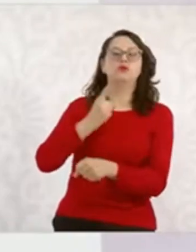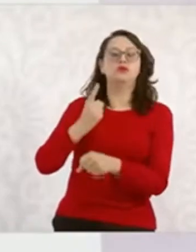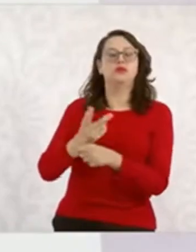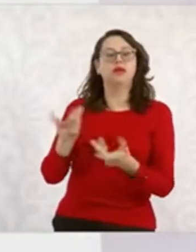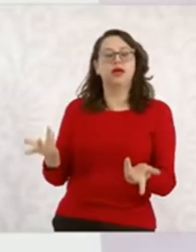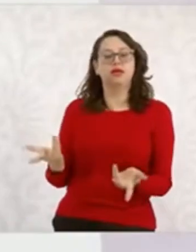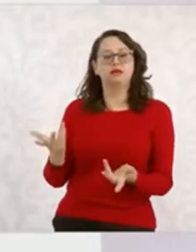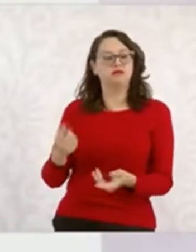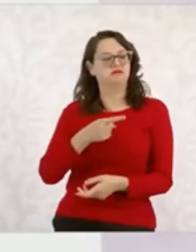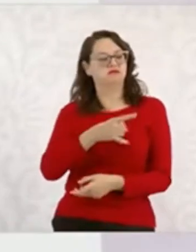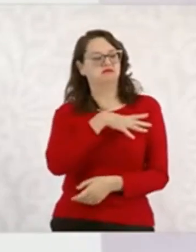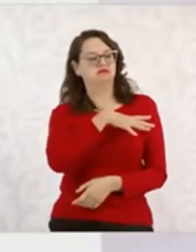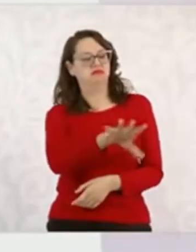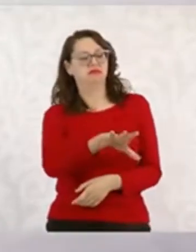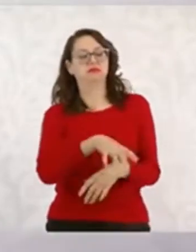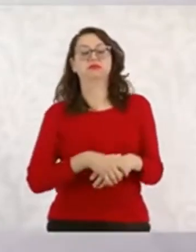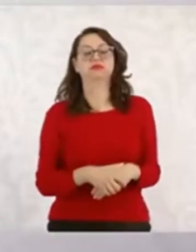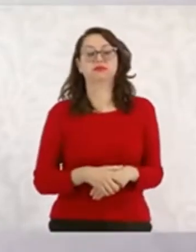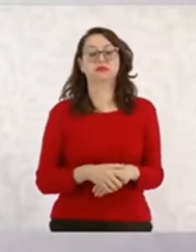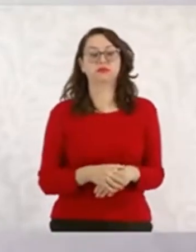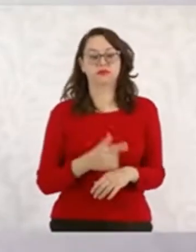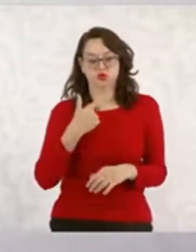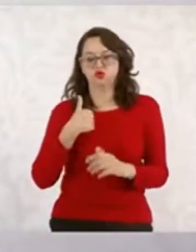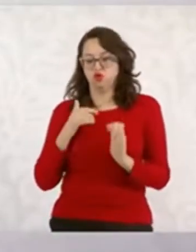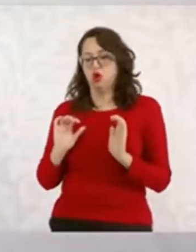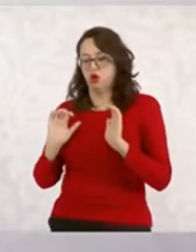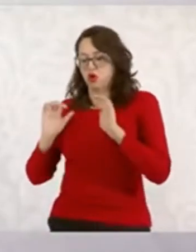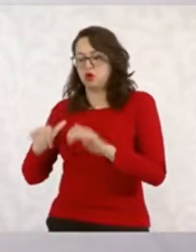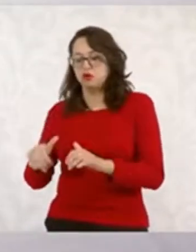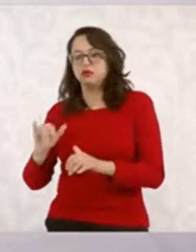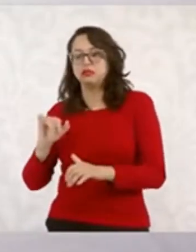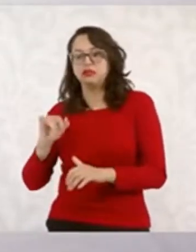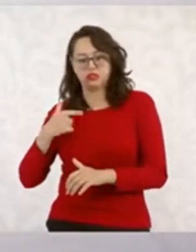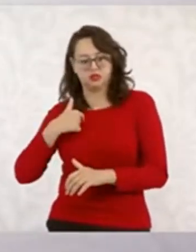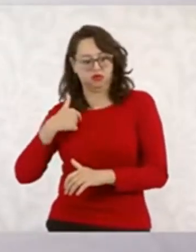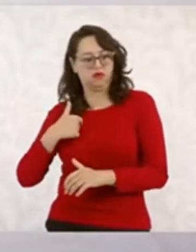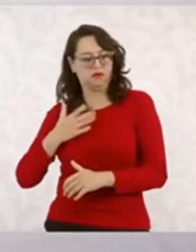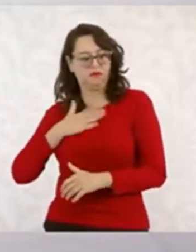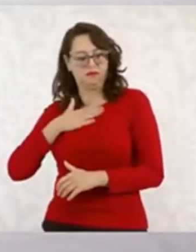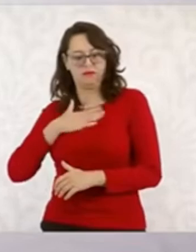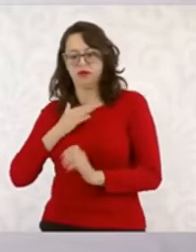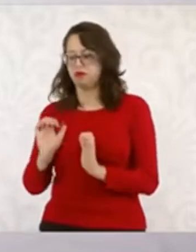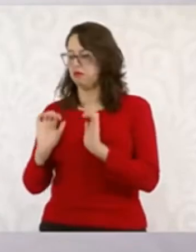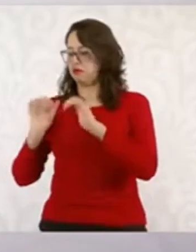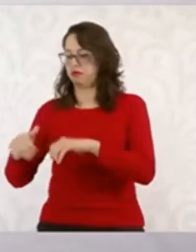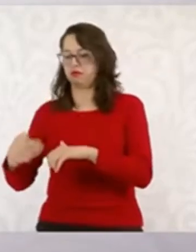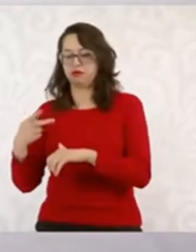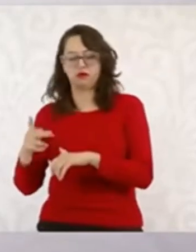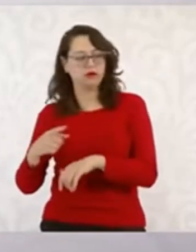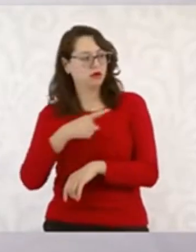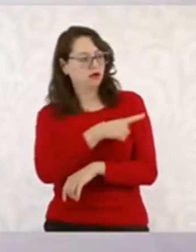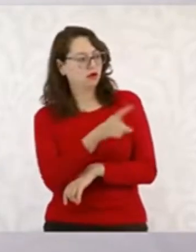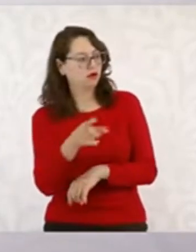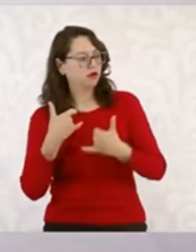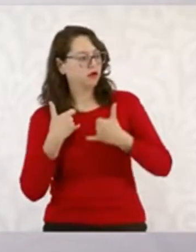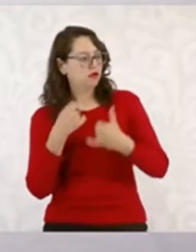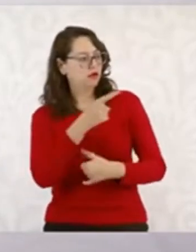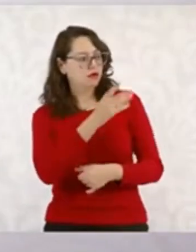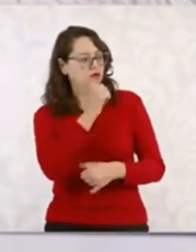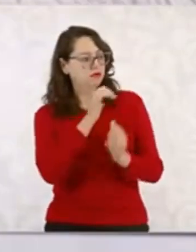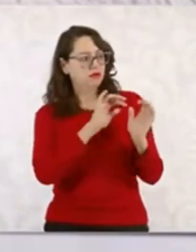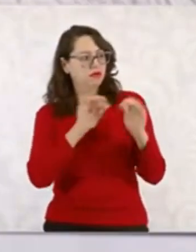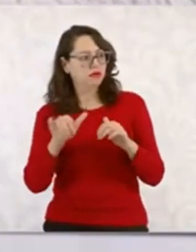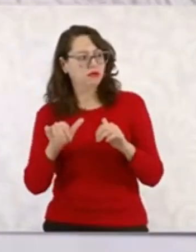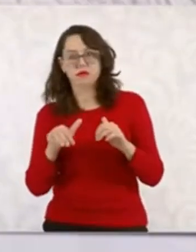¿Y por qué participamos, aunque yo había entrado a la escuela? Pues porque me parecía terrible que hubiera jóvenes como uno que no tuvieran